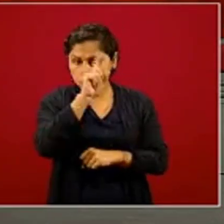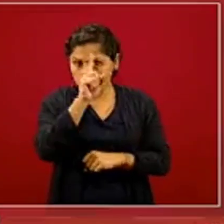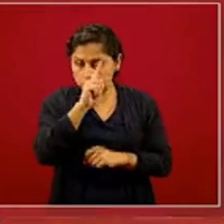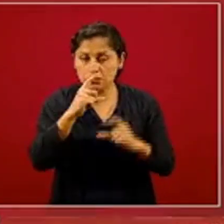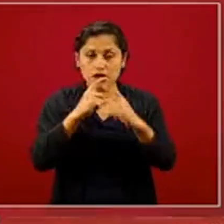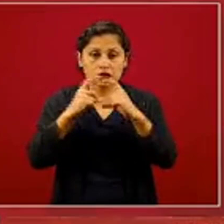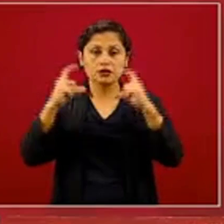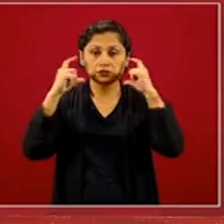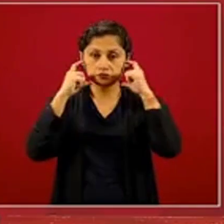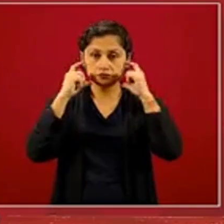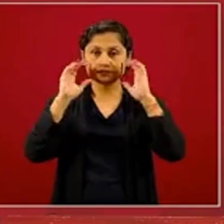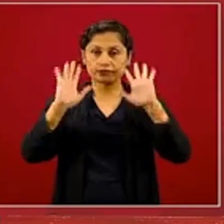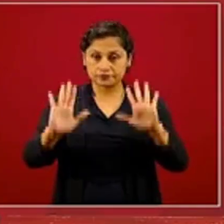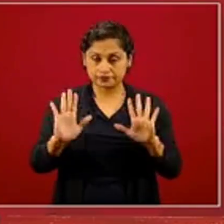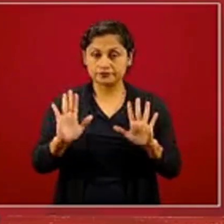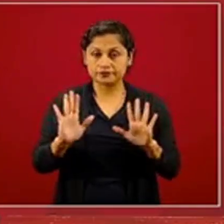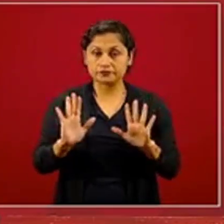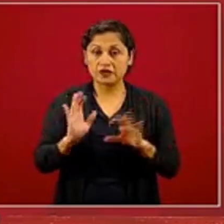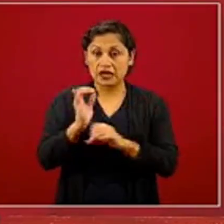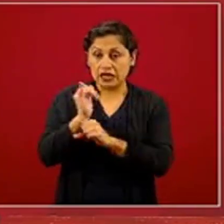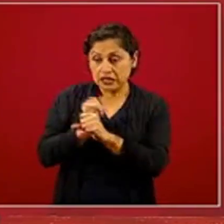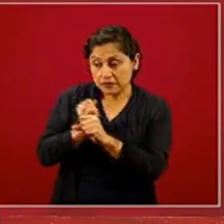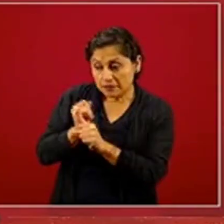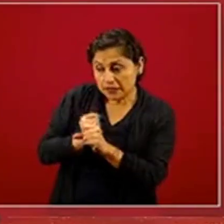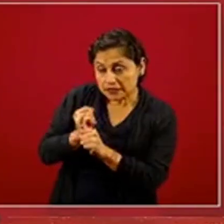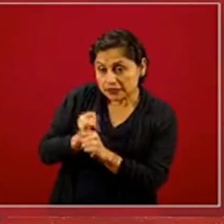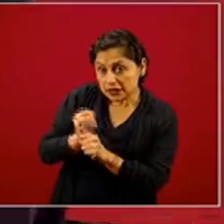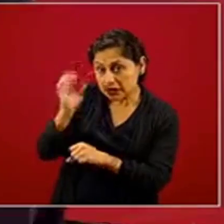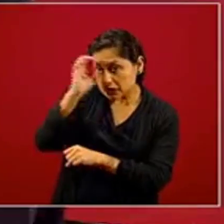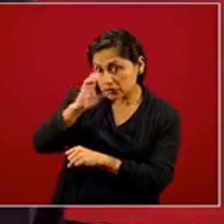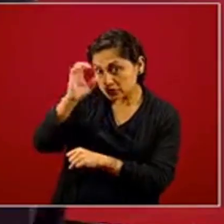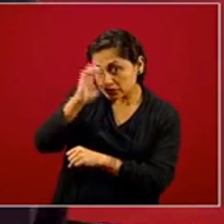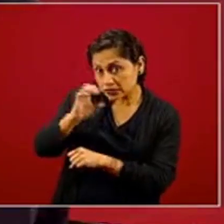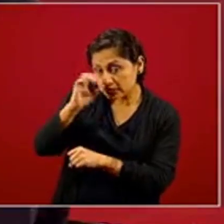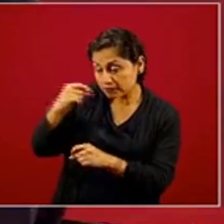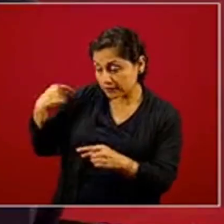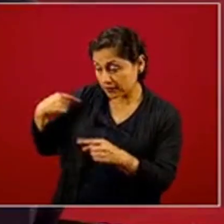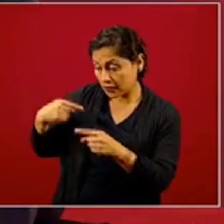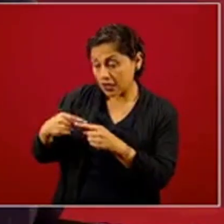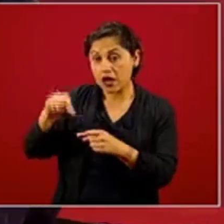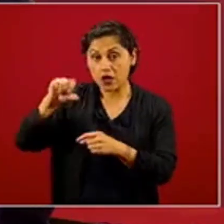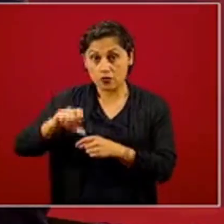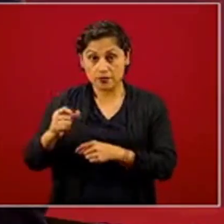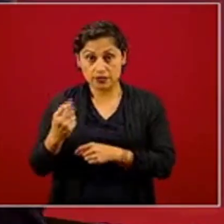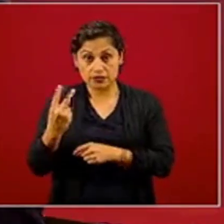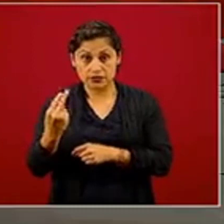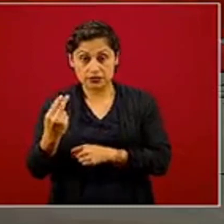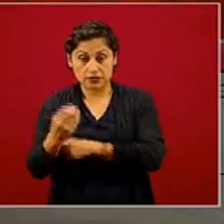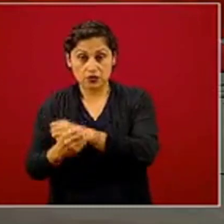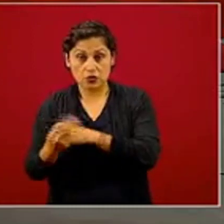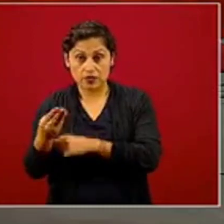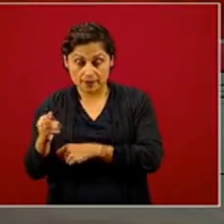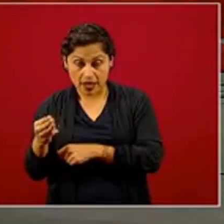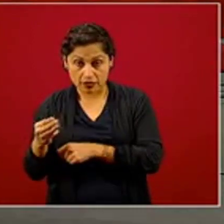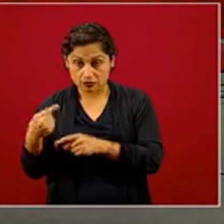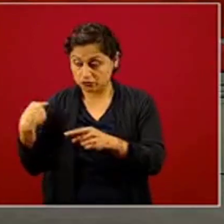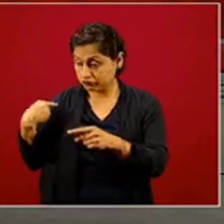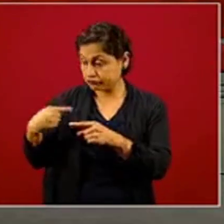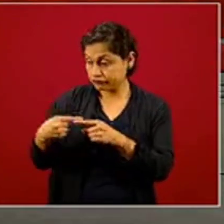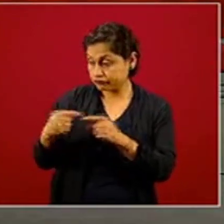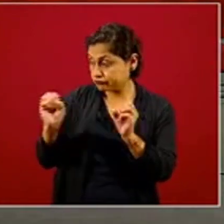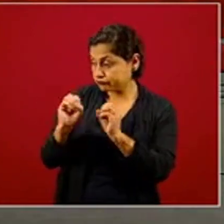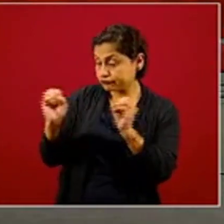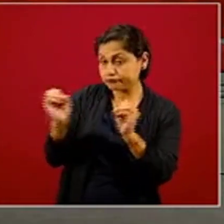existe evidencia científica hasta este momento, que es hoy 25 de mayo, de que este mecanismo pudiera